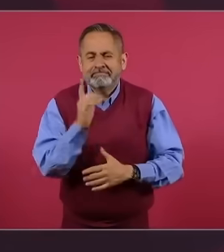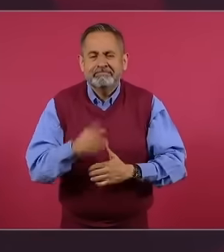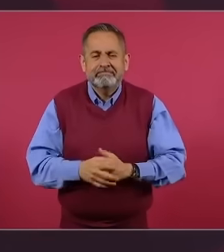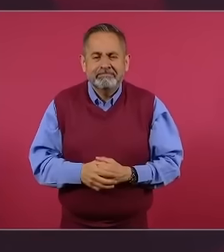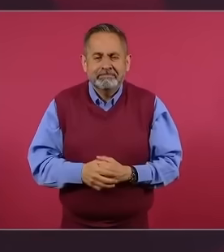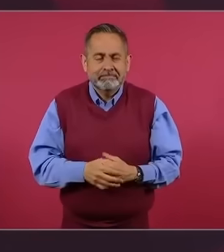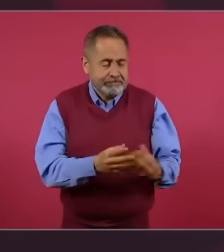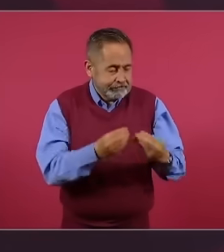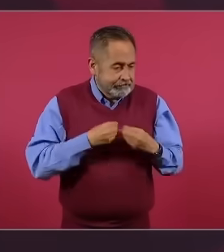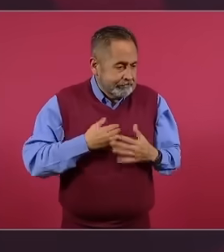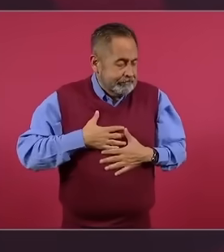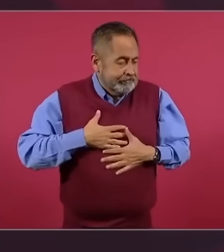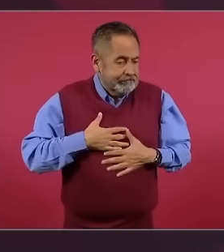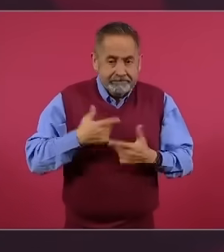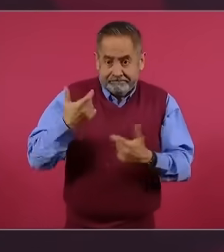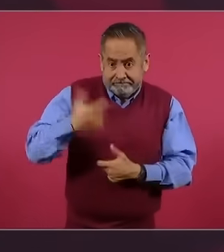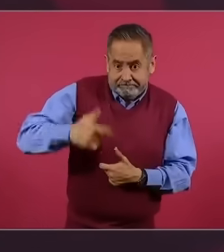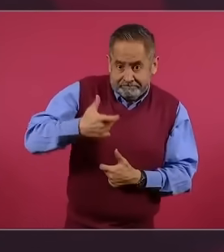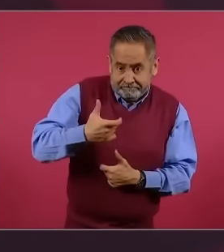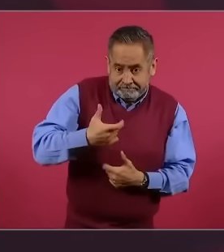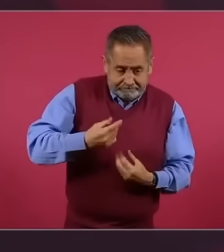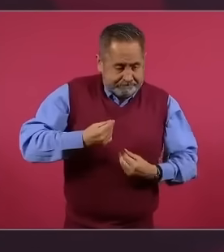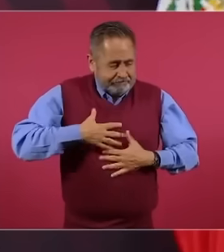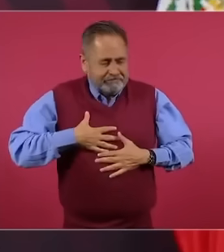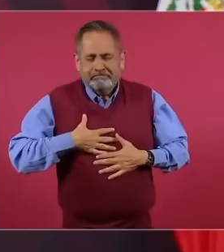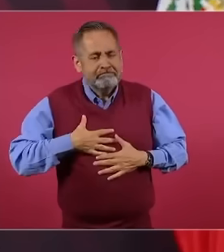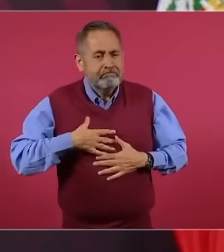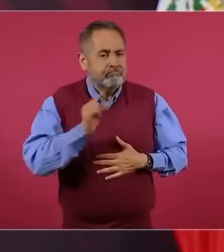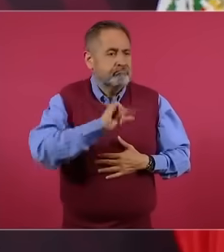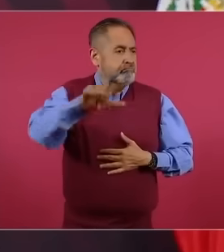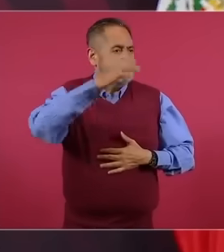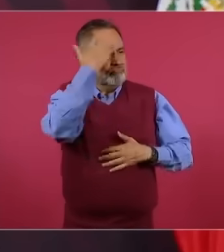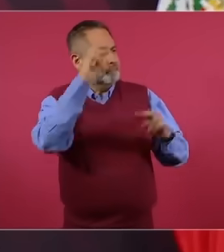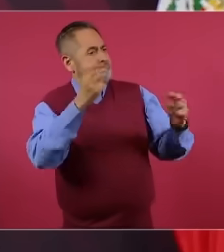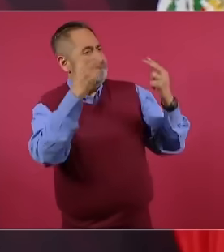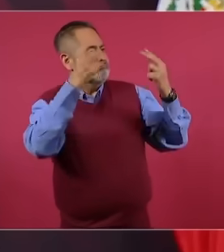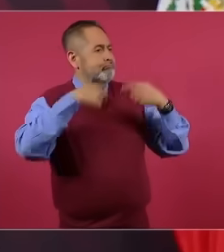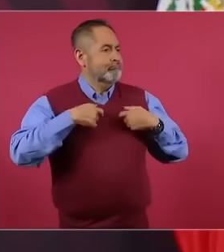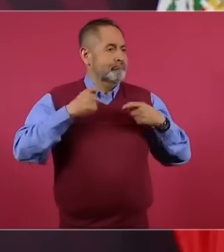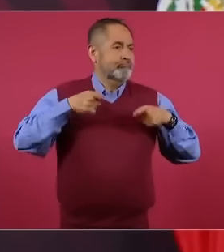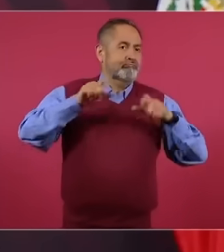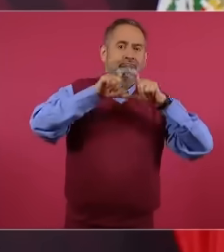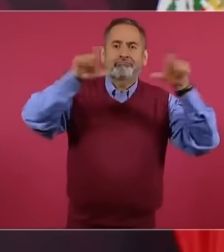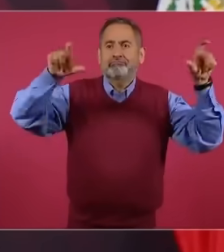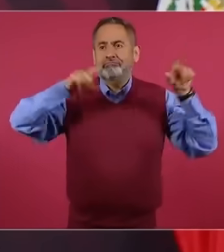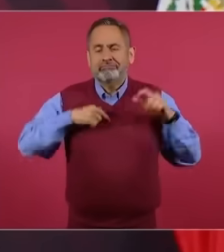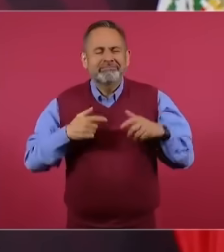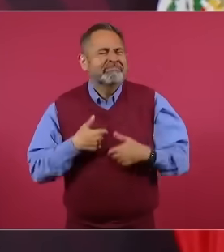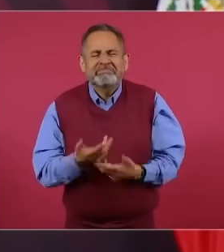no lo es todo, ni el dinero, ni la fama, ni los títulos.